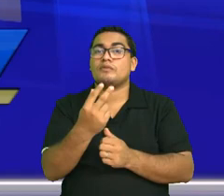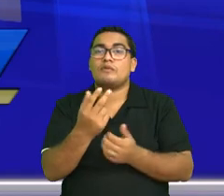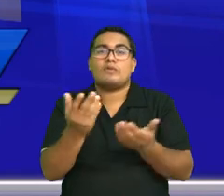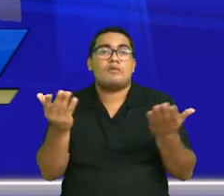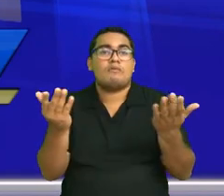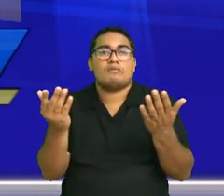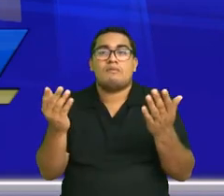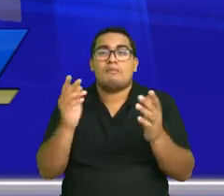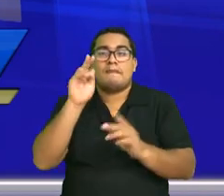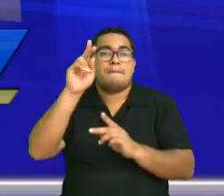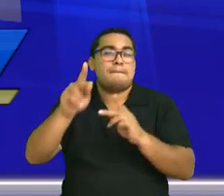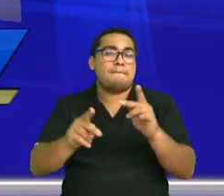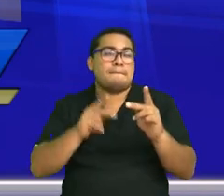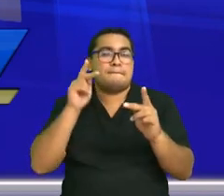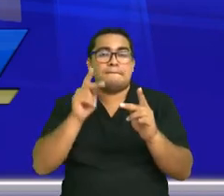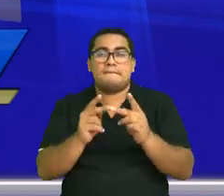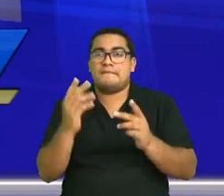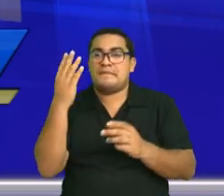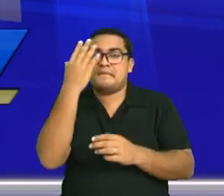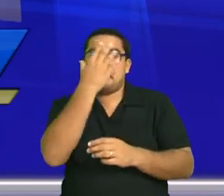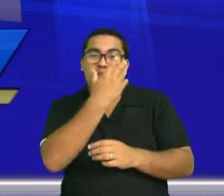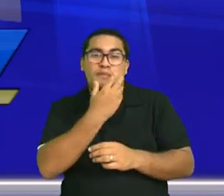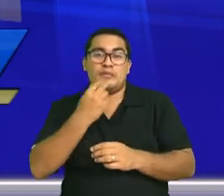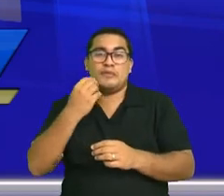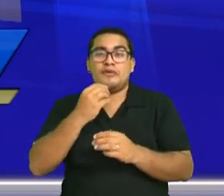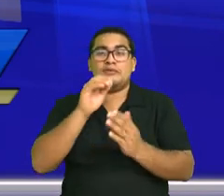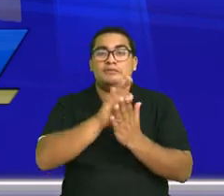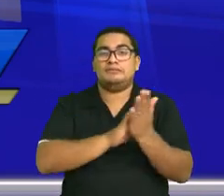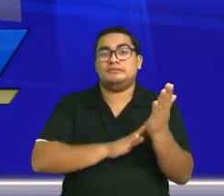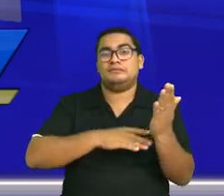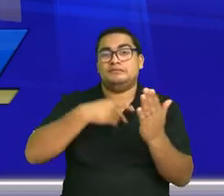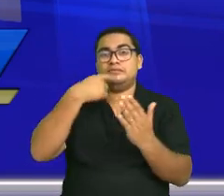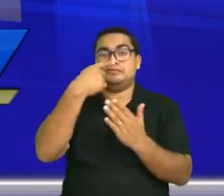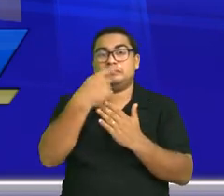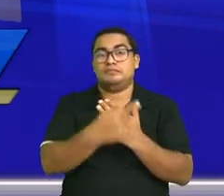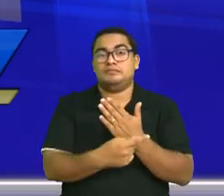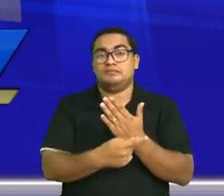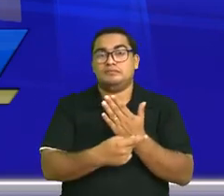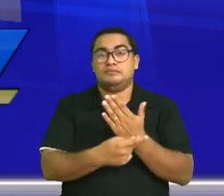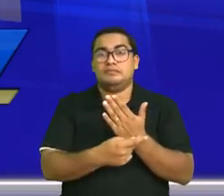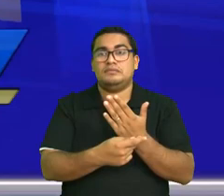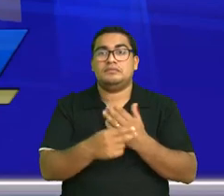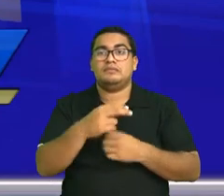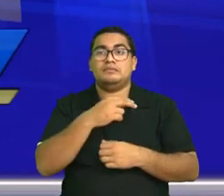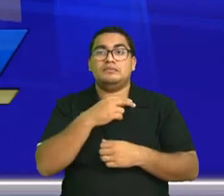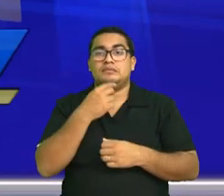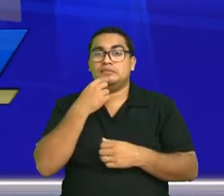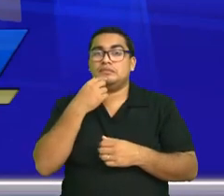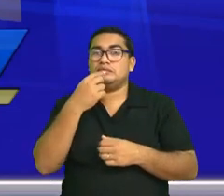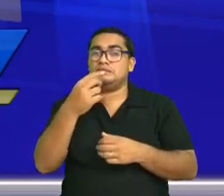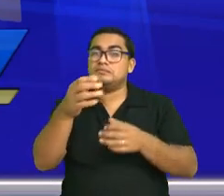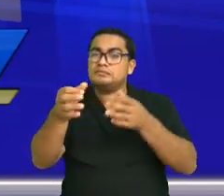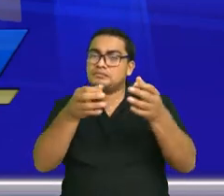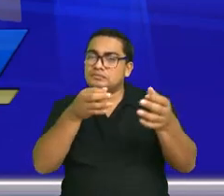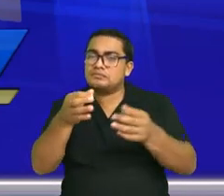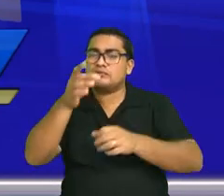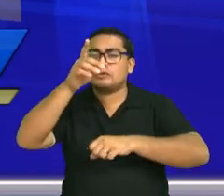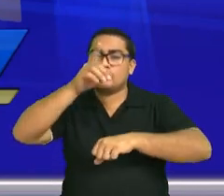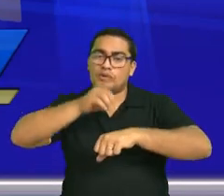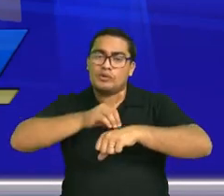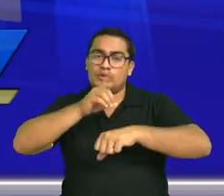sí, hermoso programa, porque es un programa, además de lo que ya se señalaba, la parte médica, la